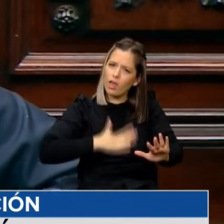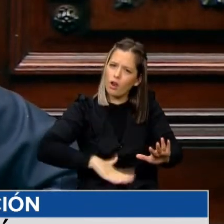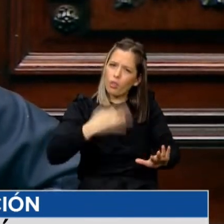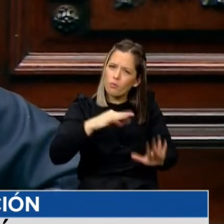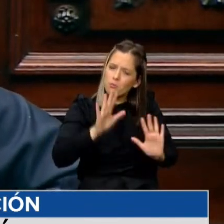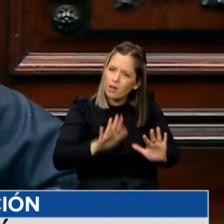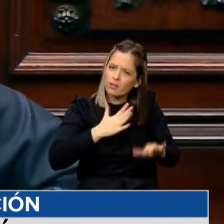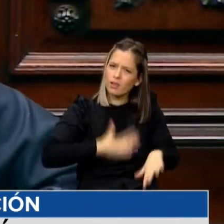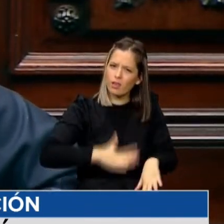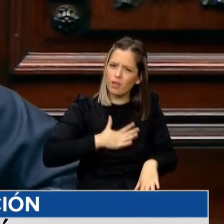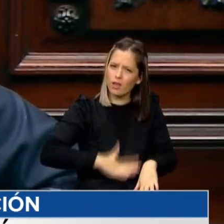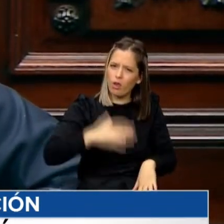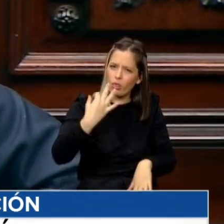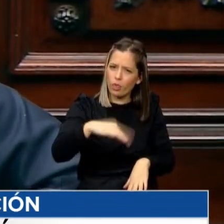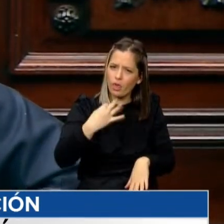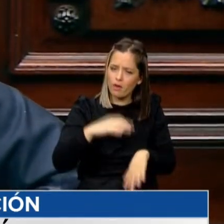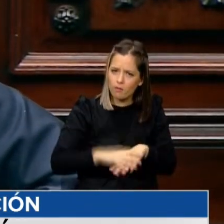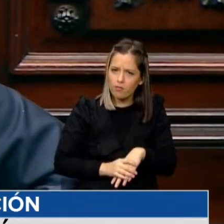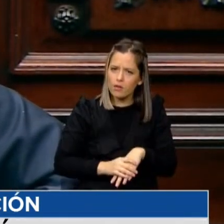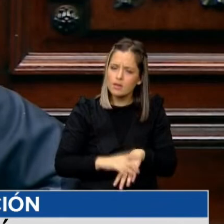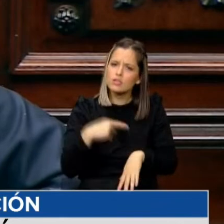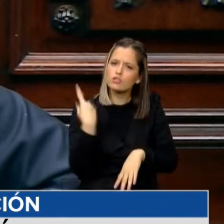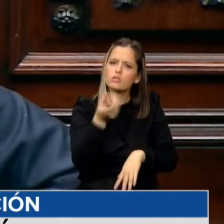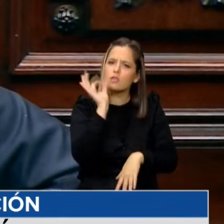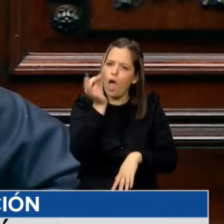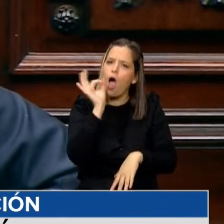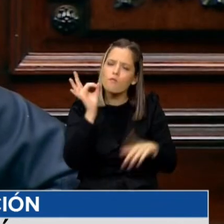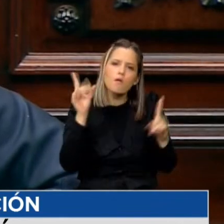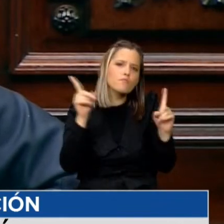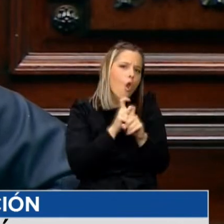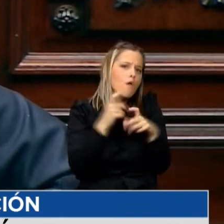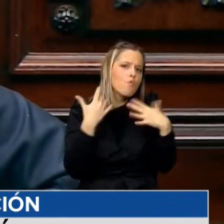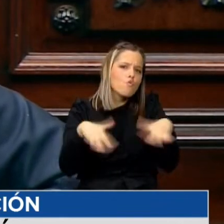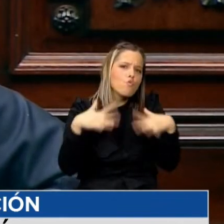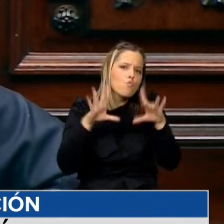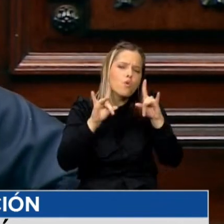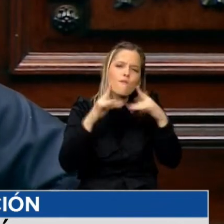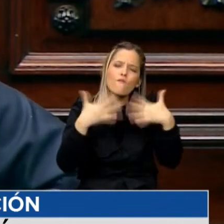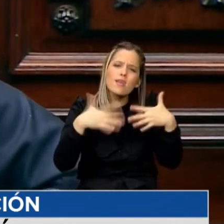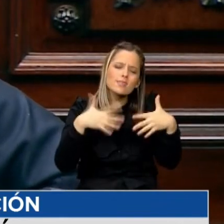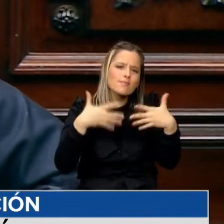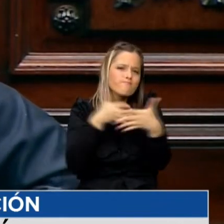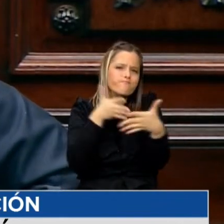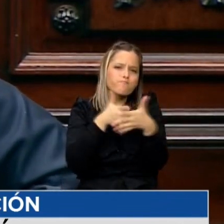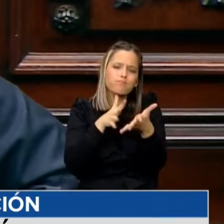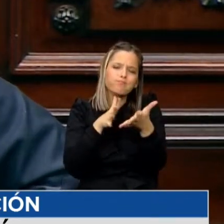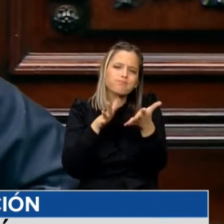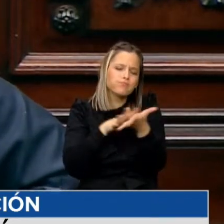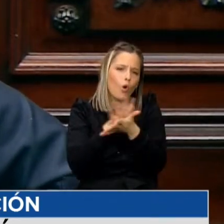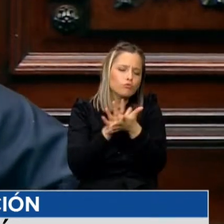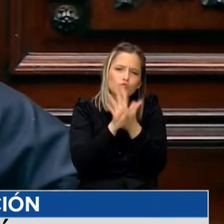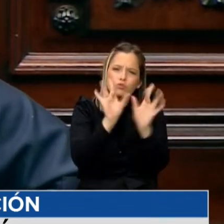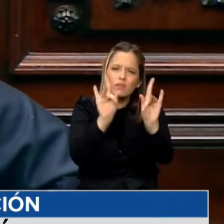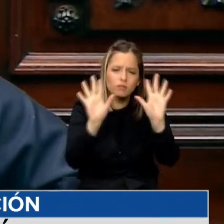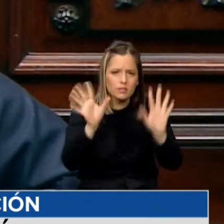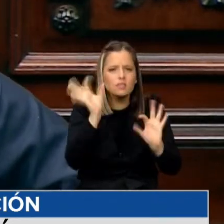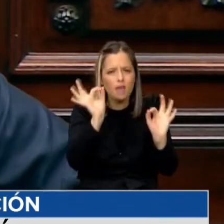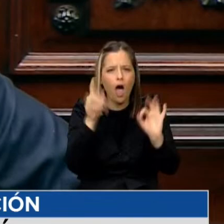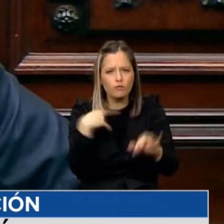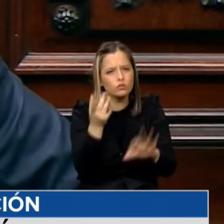crítica? Sabemos que es un problema difícil de resolver. Sabemos que es un problema. No quiero entrar en